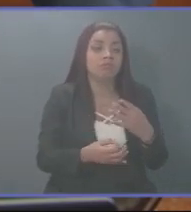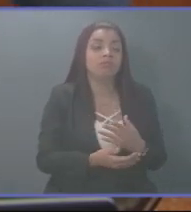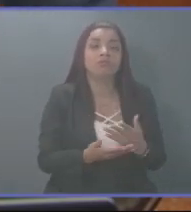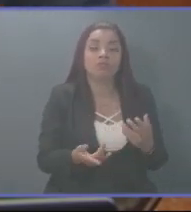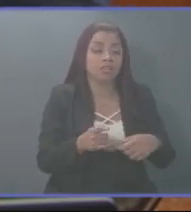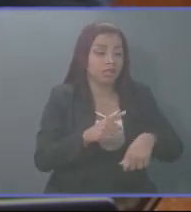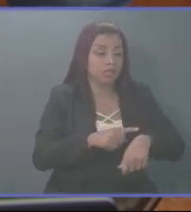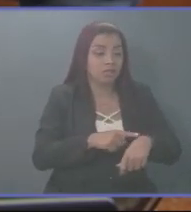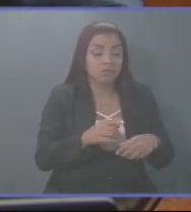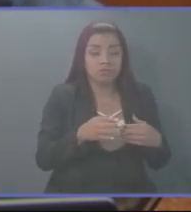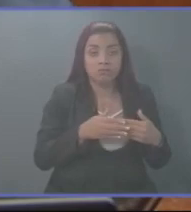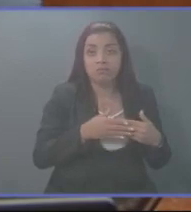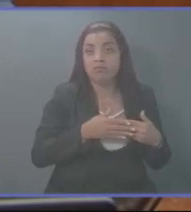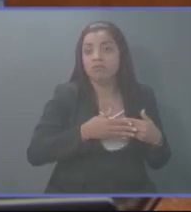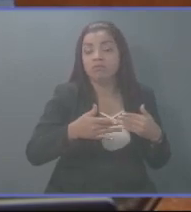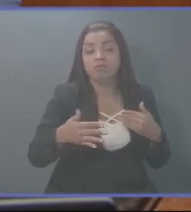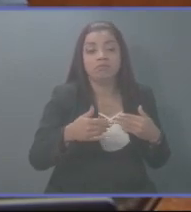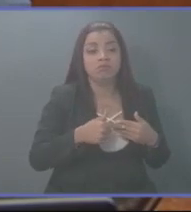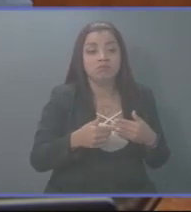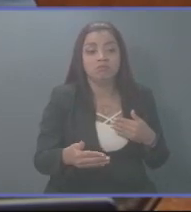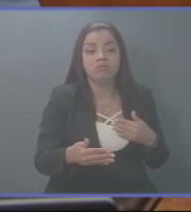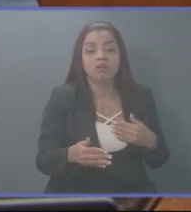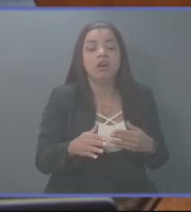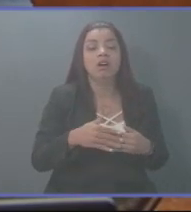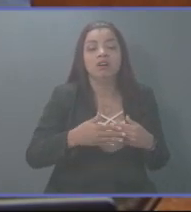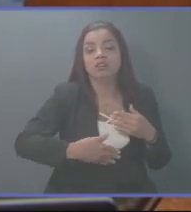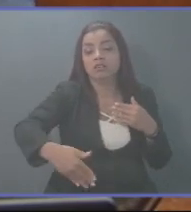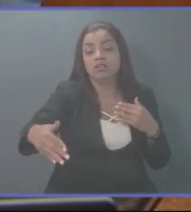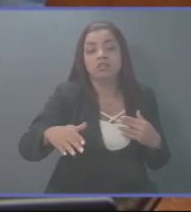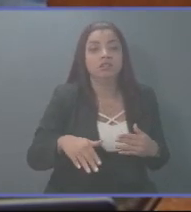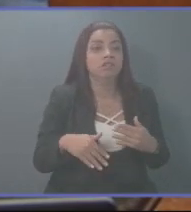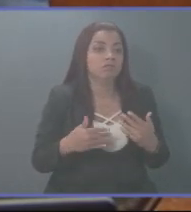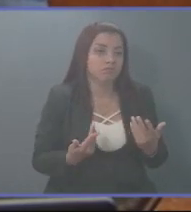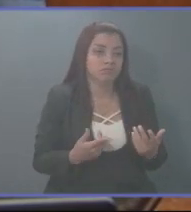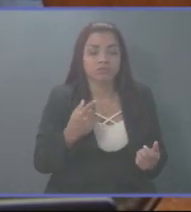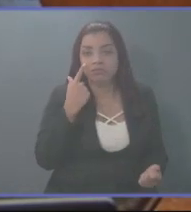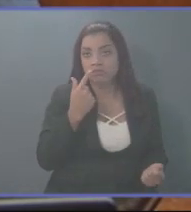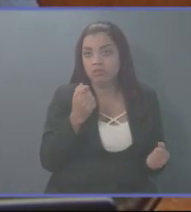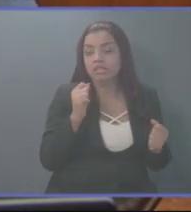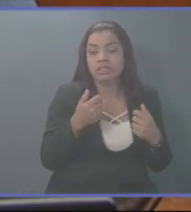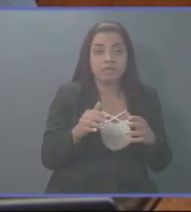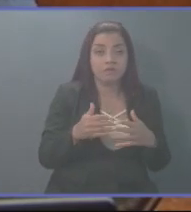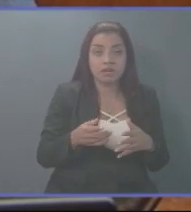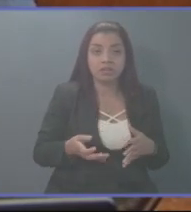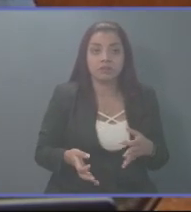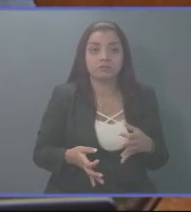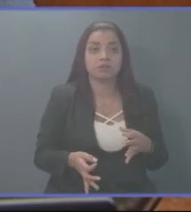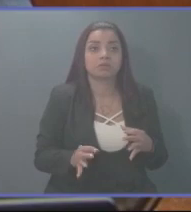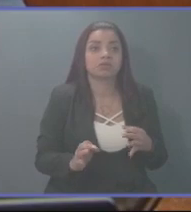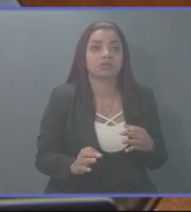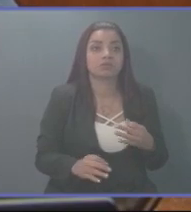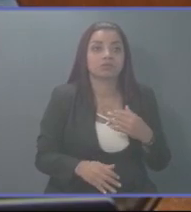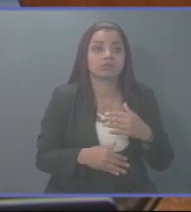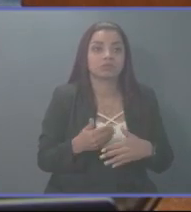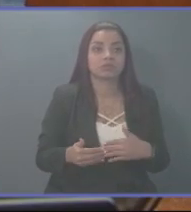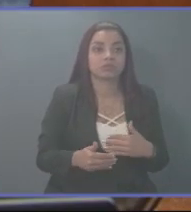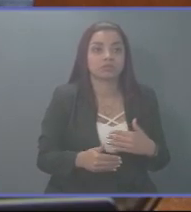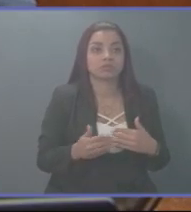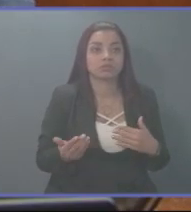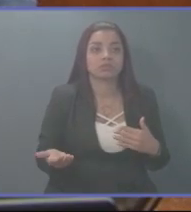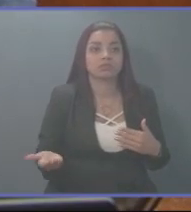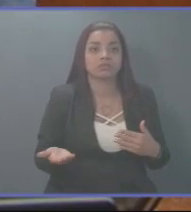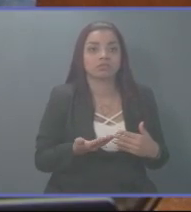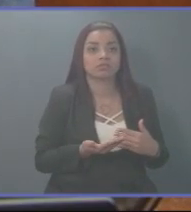largo plazo orientadas a que el patrono establezca alternativas como permutas,